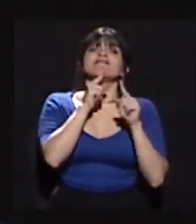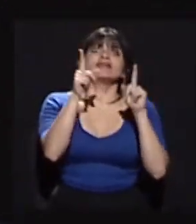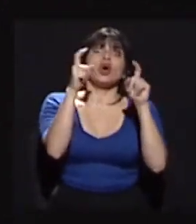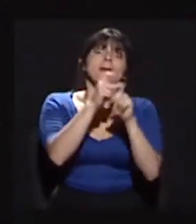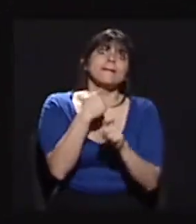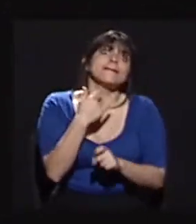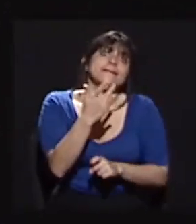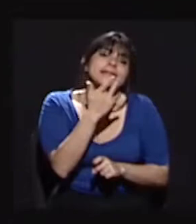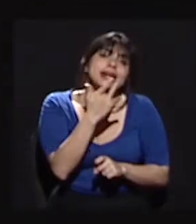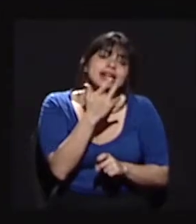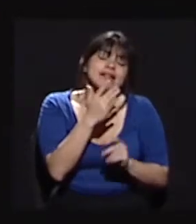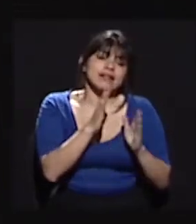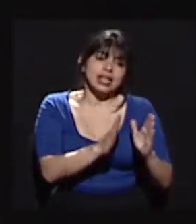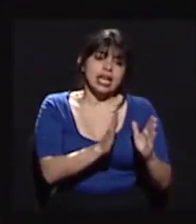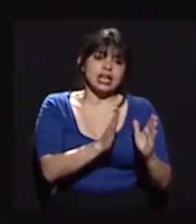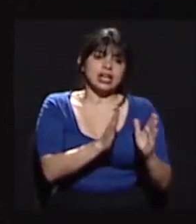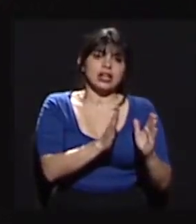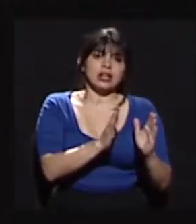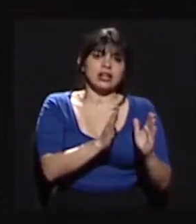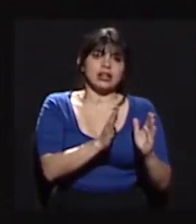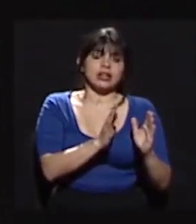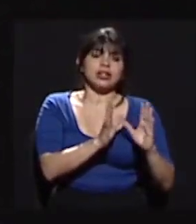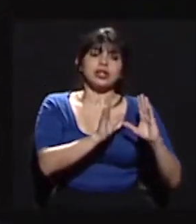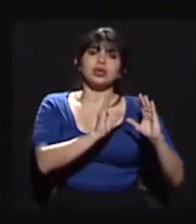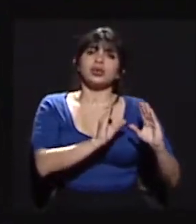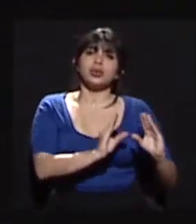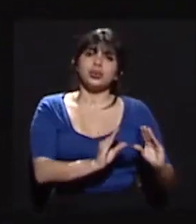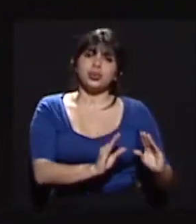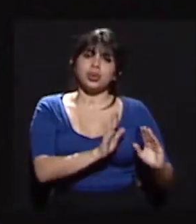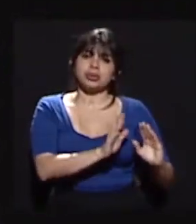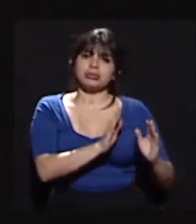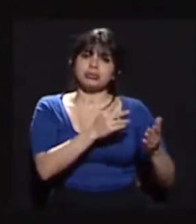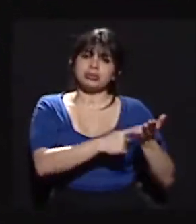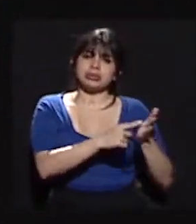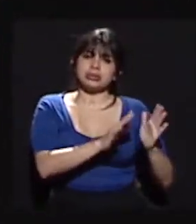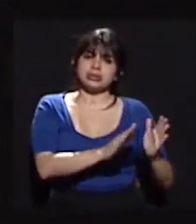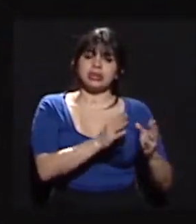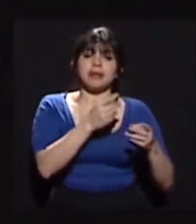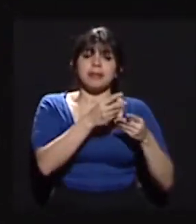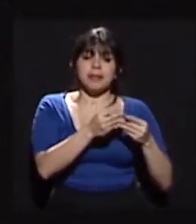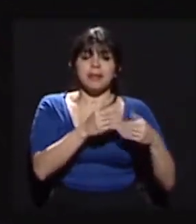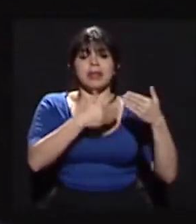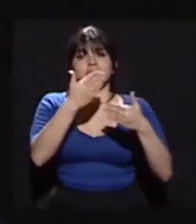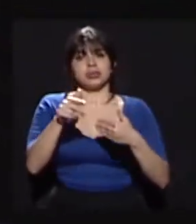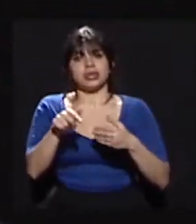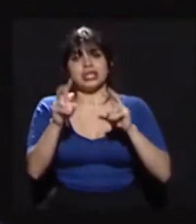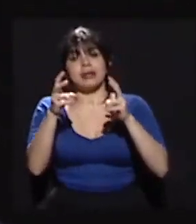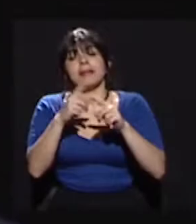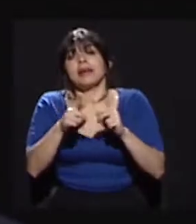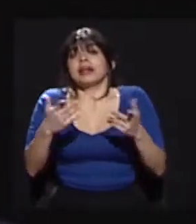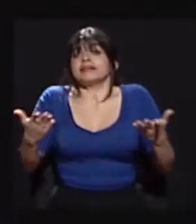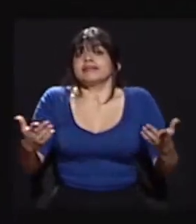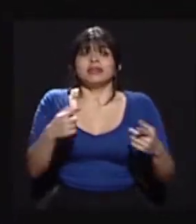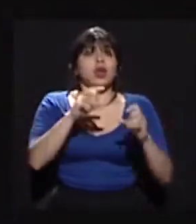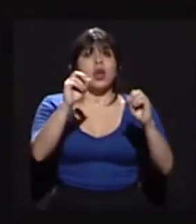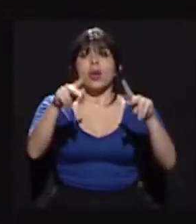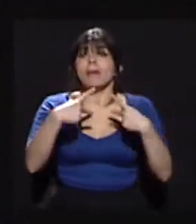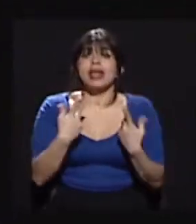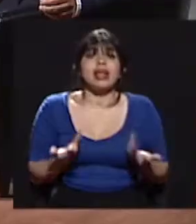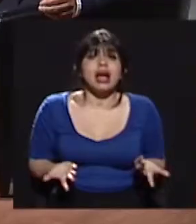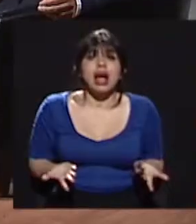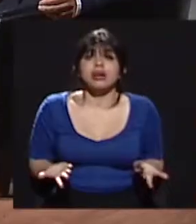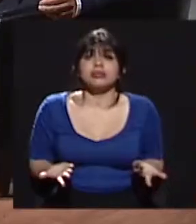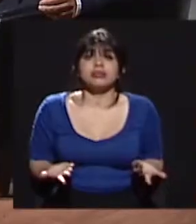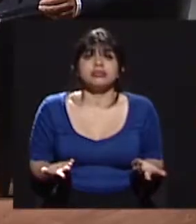que yo hubiera preferido que sea que se enfriaran un poquito las cosas antes de entrar a este resolver pero bueno no me dejaron